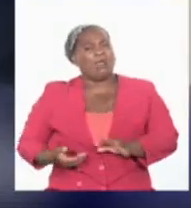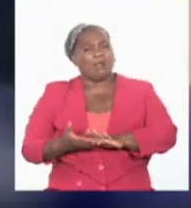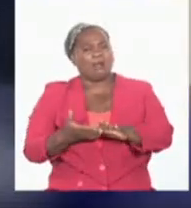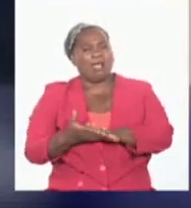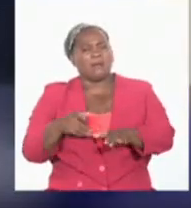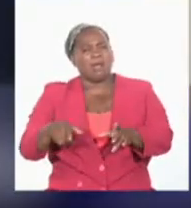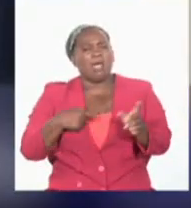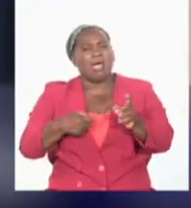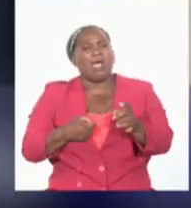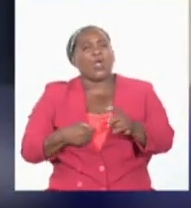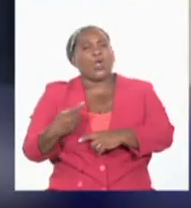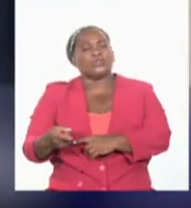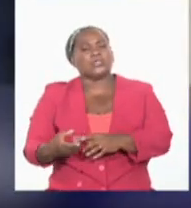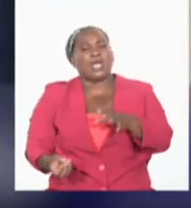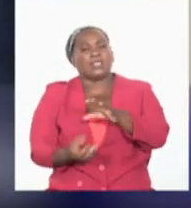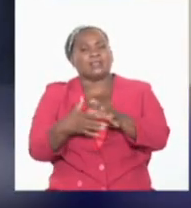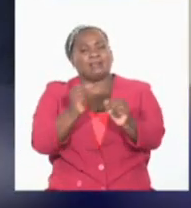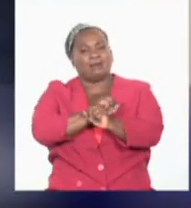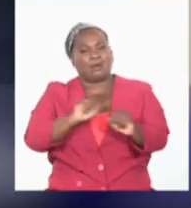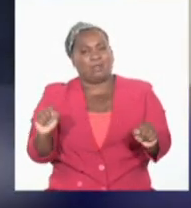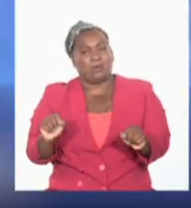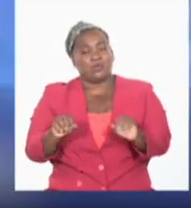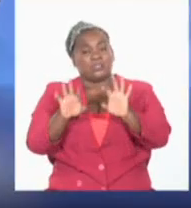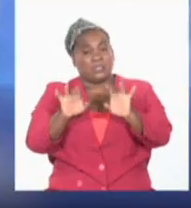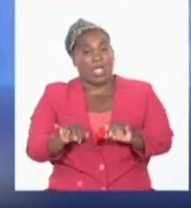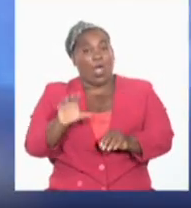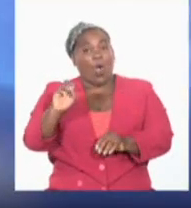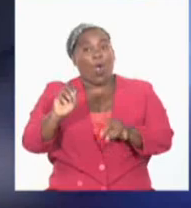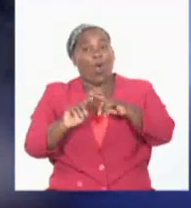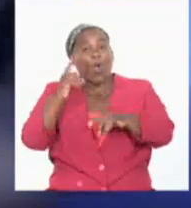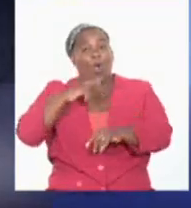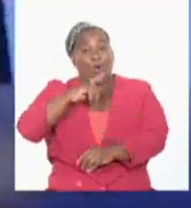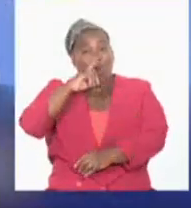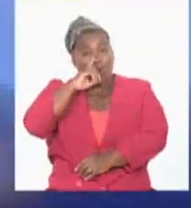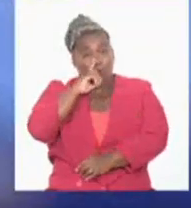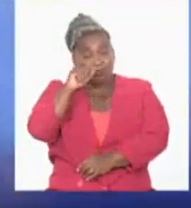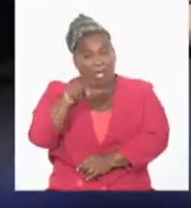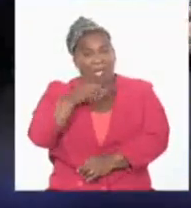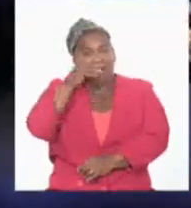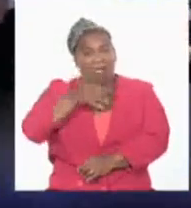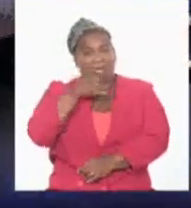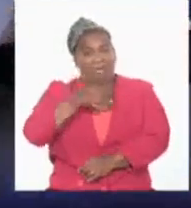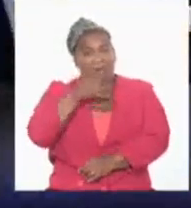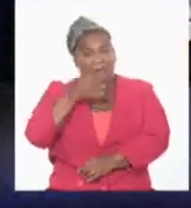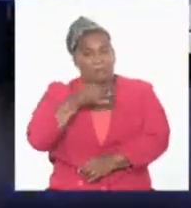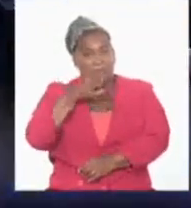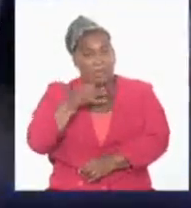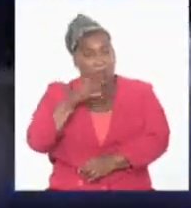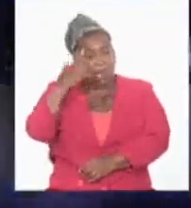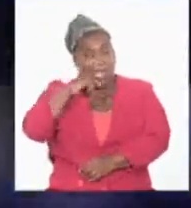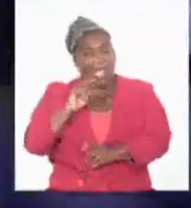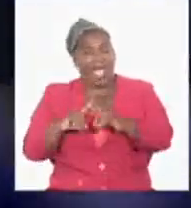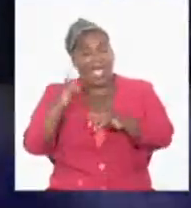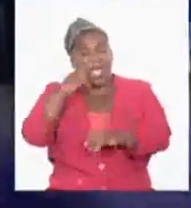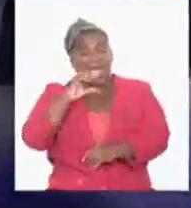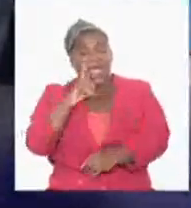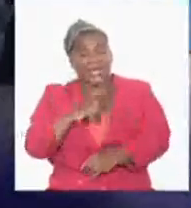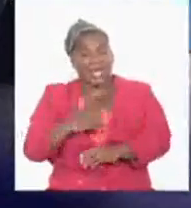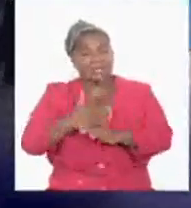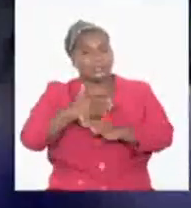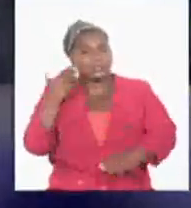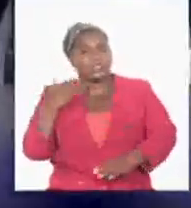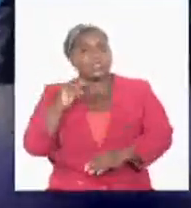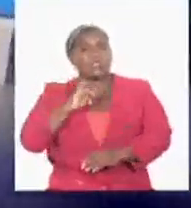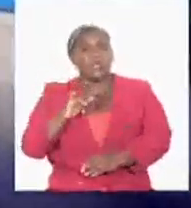combatir el terrorismo. El secretario general de la OTAN, Jens Stoltenberg, calificó el desbloqueo de Ankara a la adhesión sueca como un